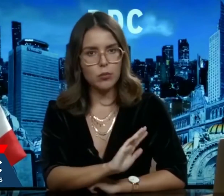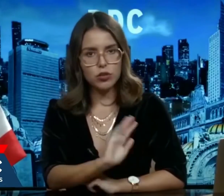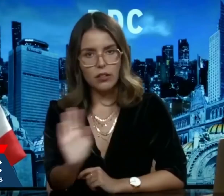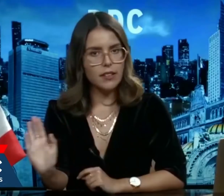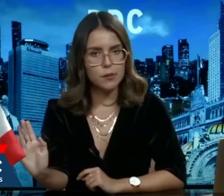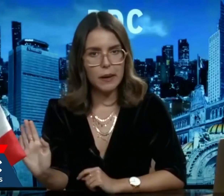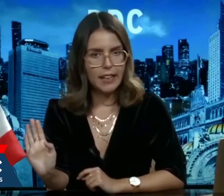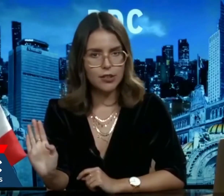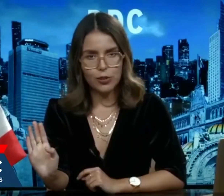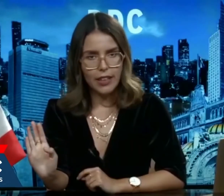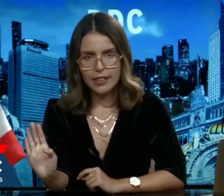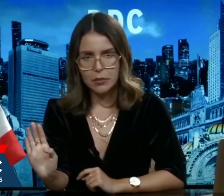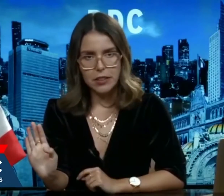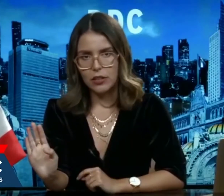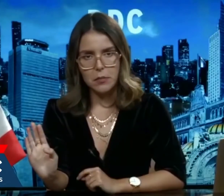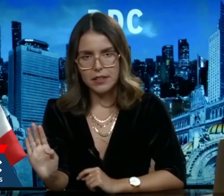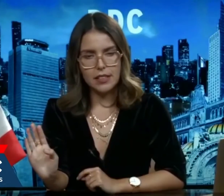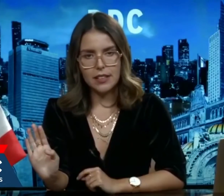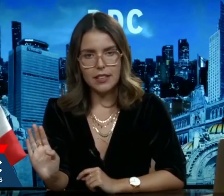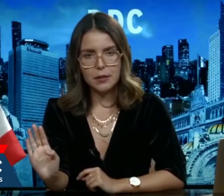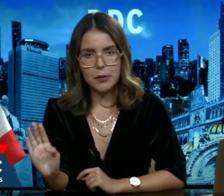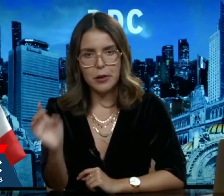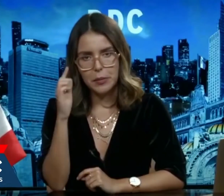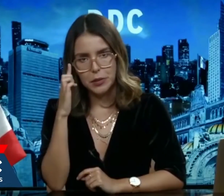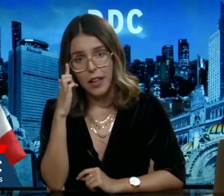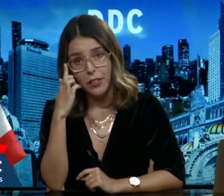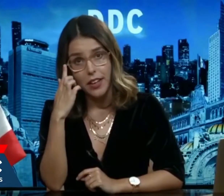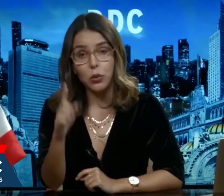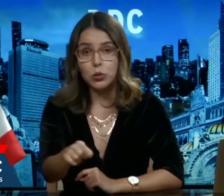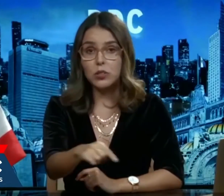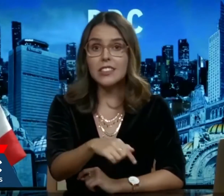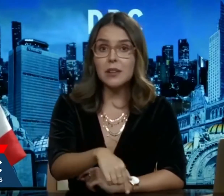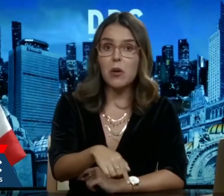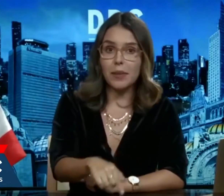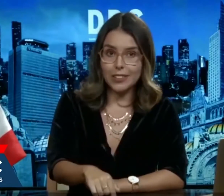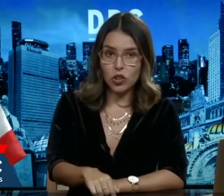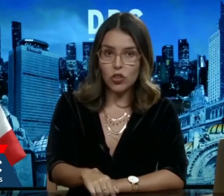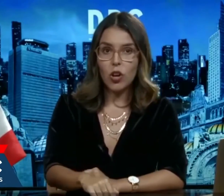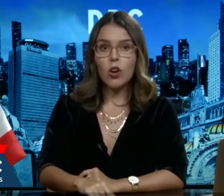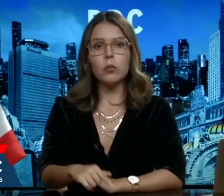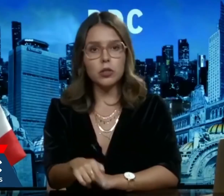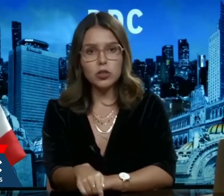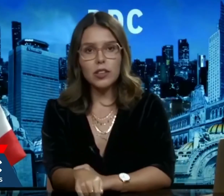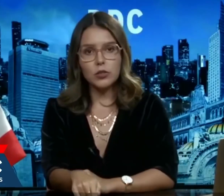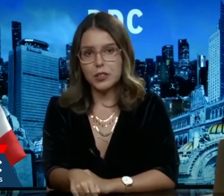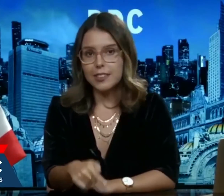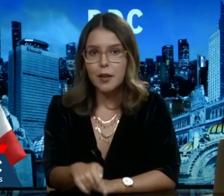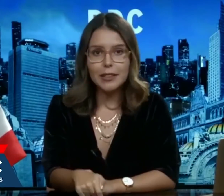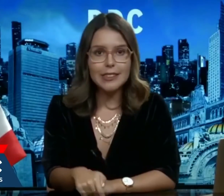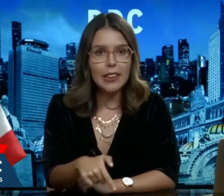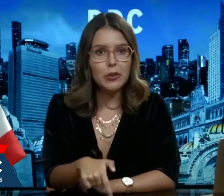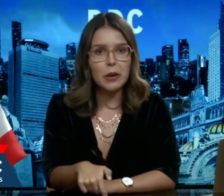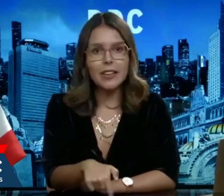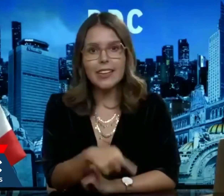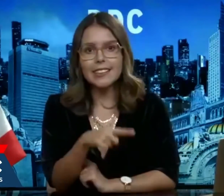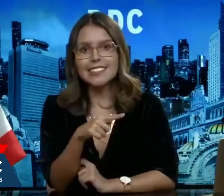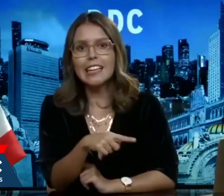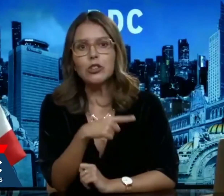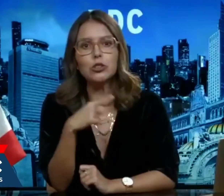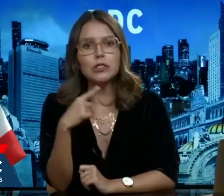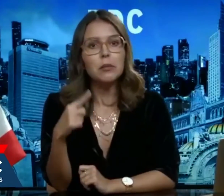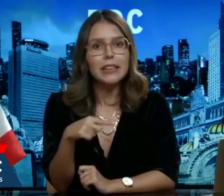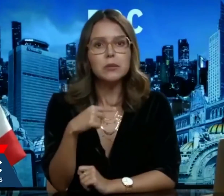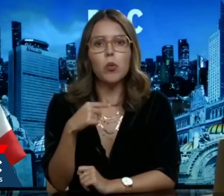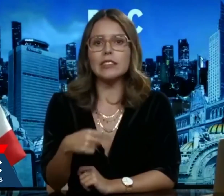todos aquellos que buscan una explicación directamente con el presidente Andrés Manuel López Obrador. Justo en ese momento, muchos de los que se han aventado de